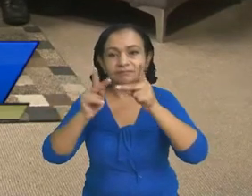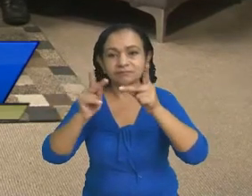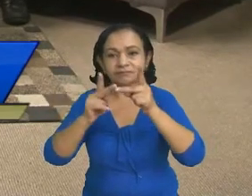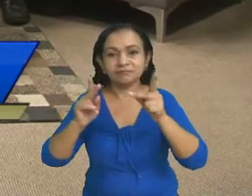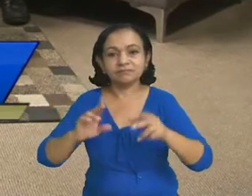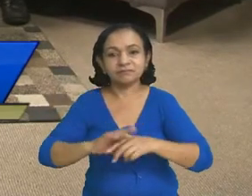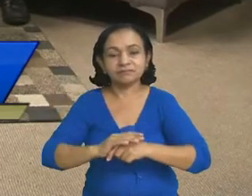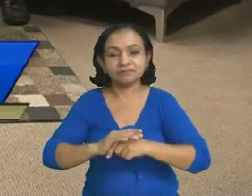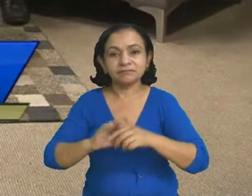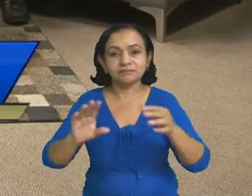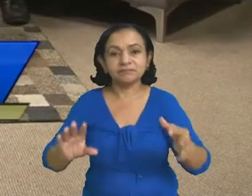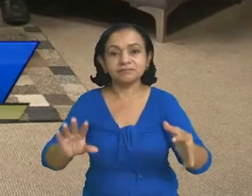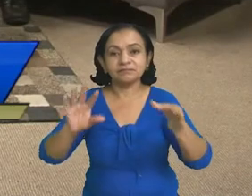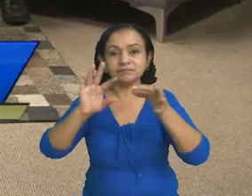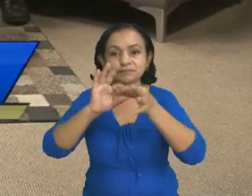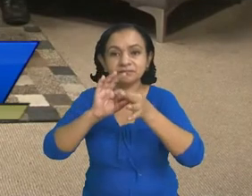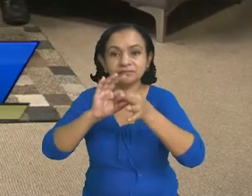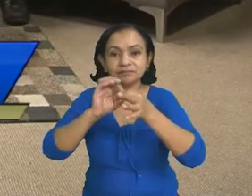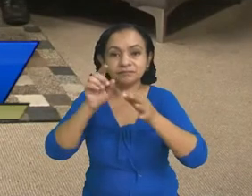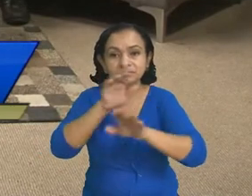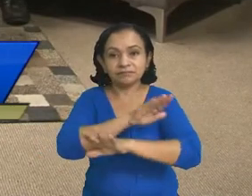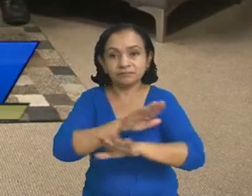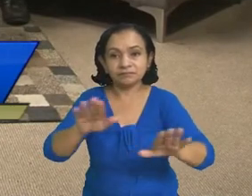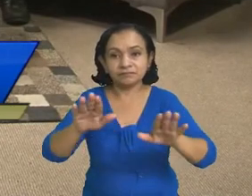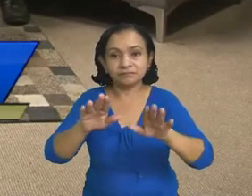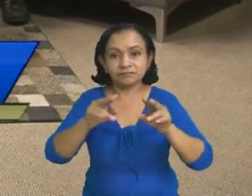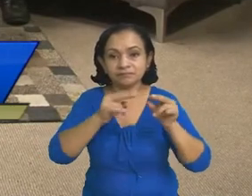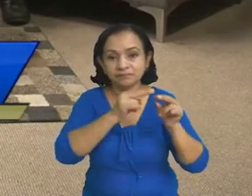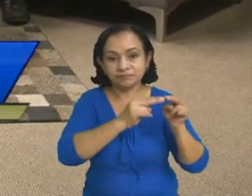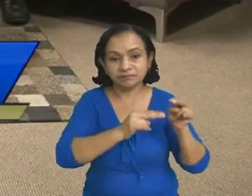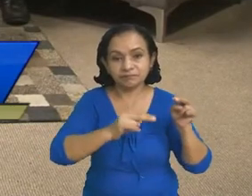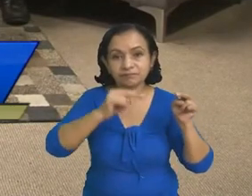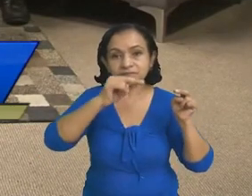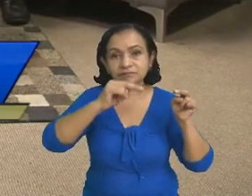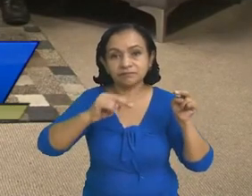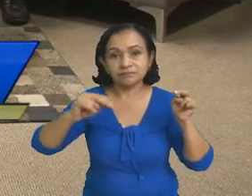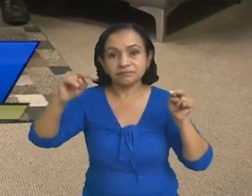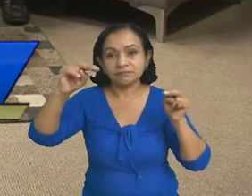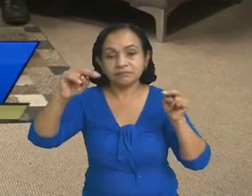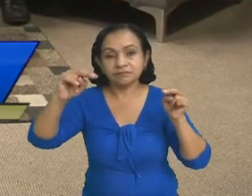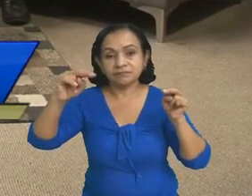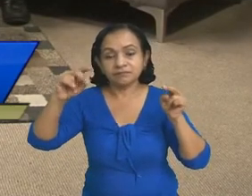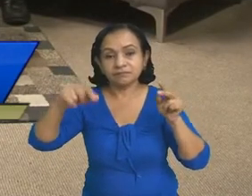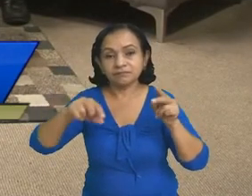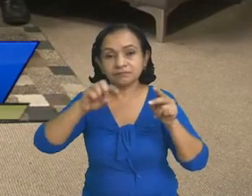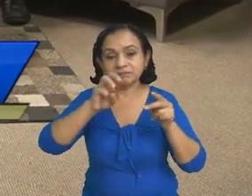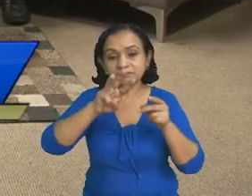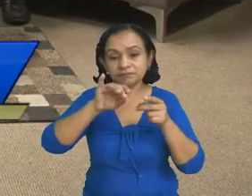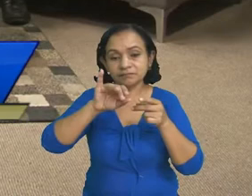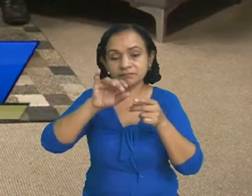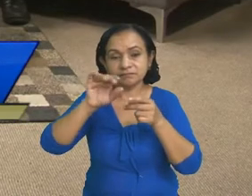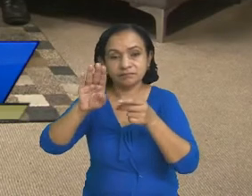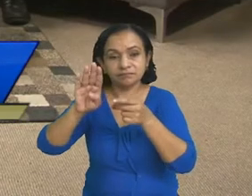también parte de eso, también finalizamos la línea que va de distribución de, ¿sí?, Bilwi